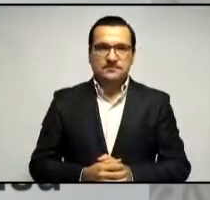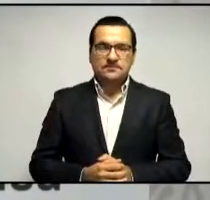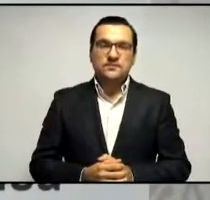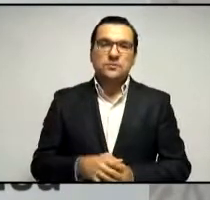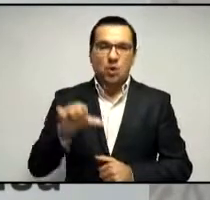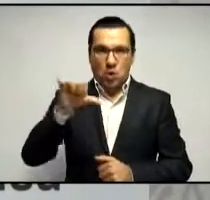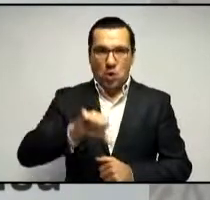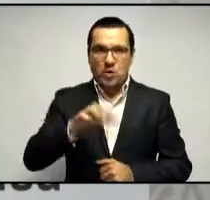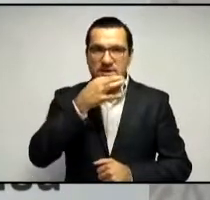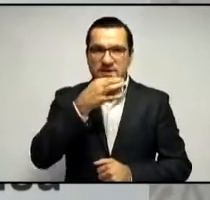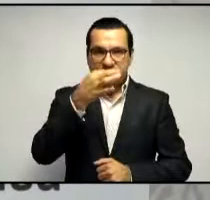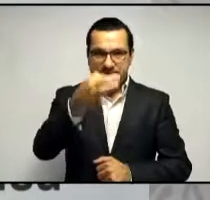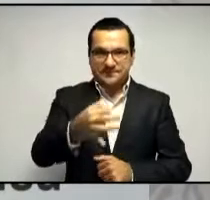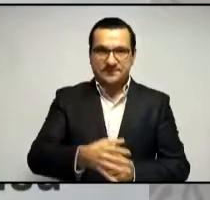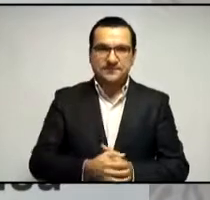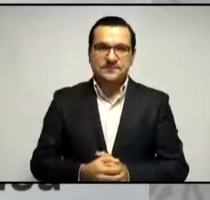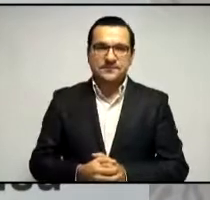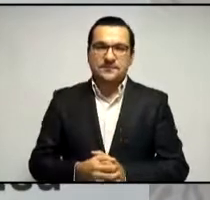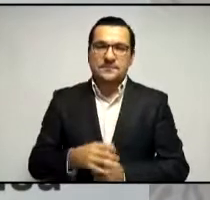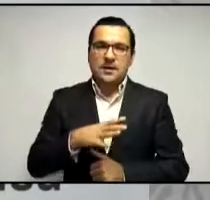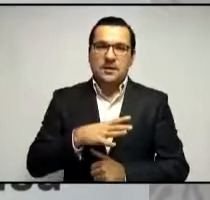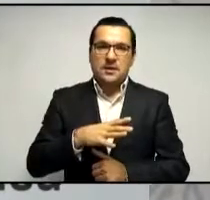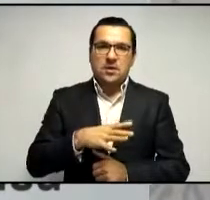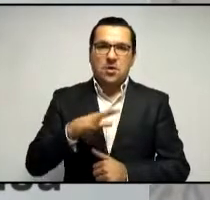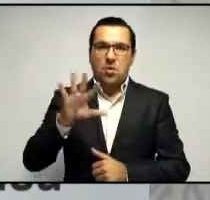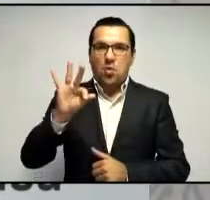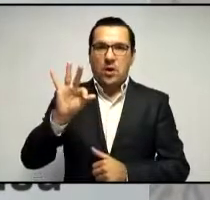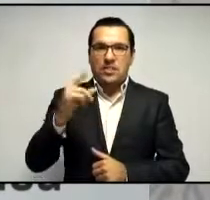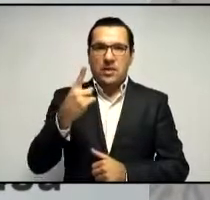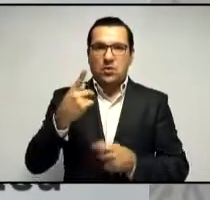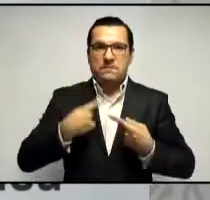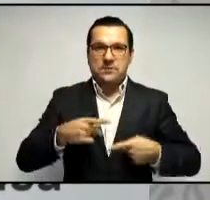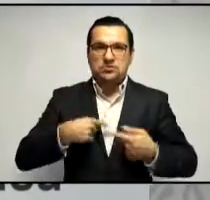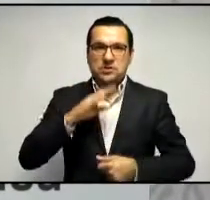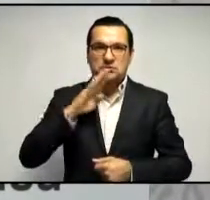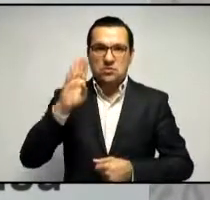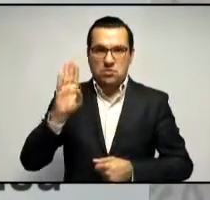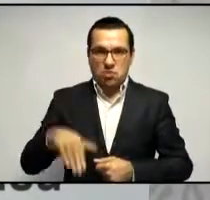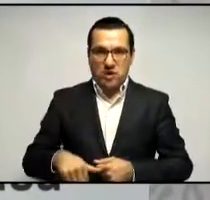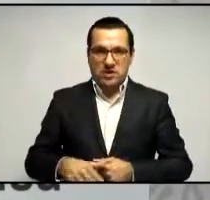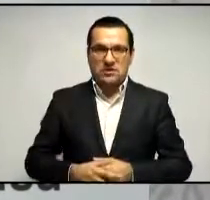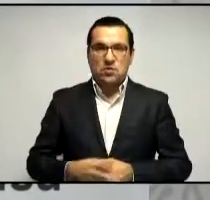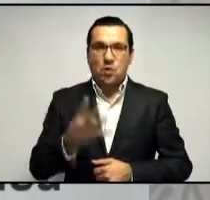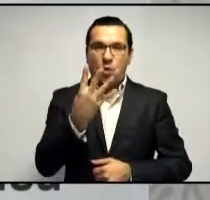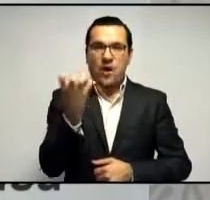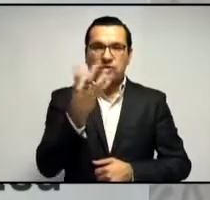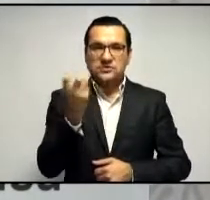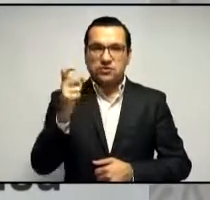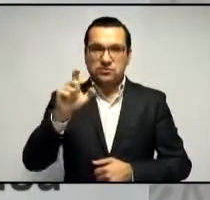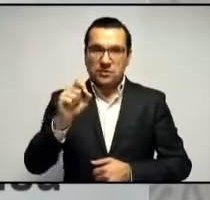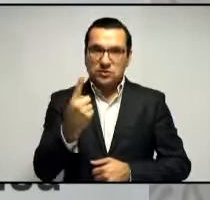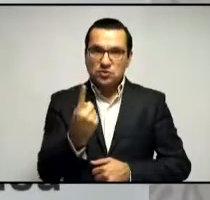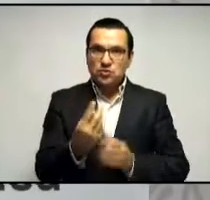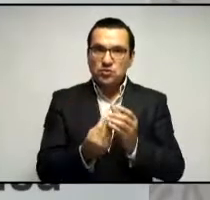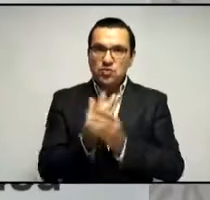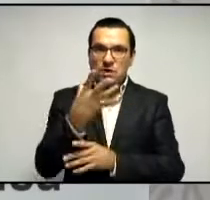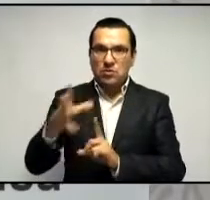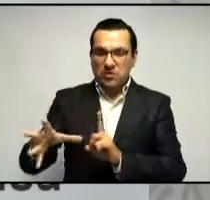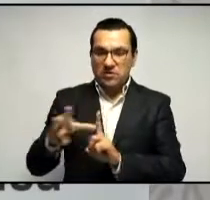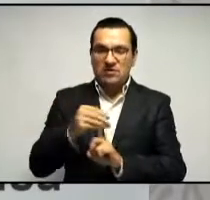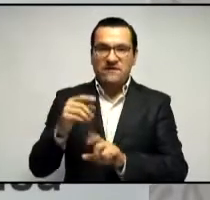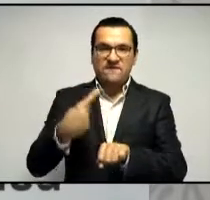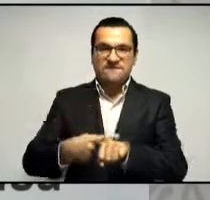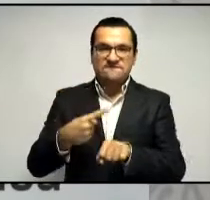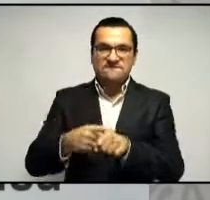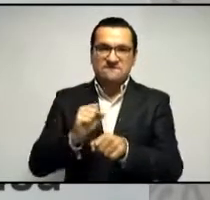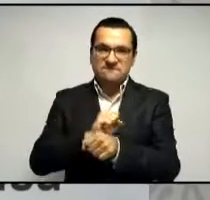de hoy te comunicamos que se han presentado 41 fallecimientos y 421 nuevos casos por